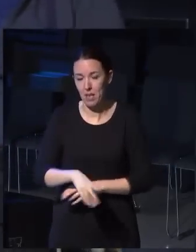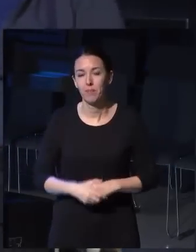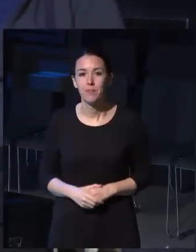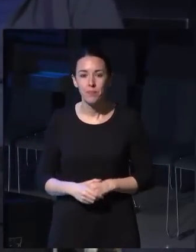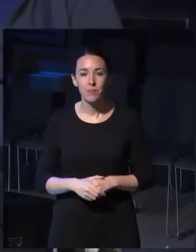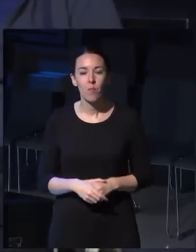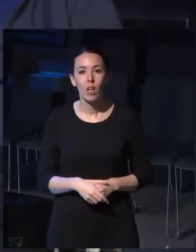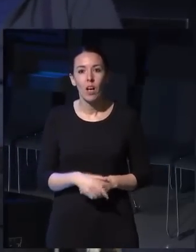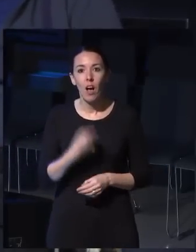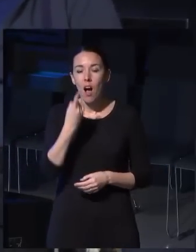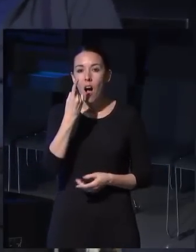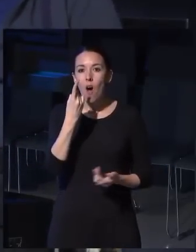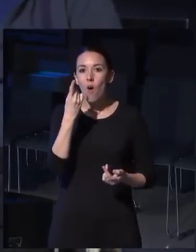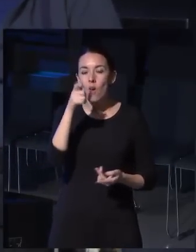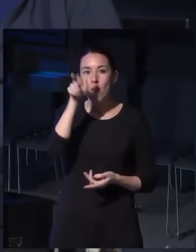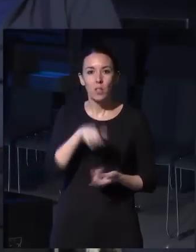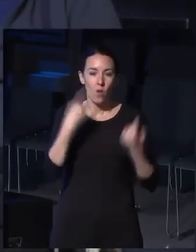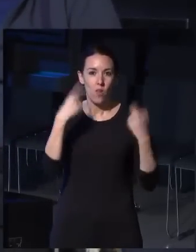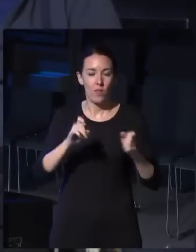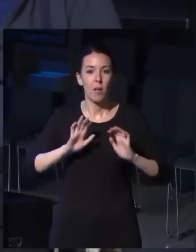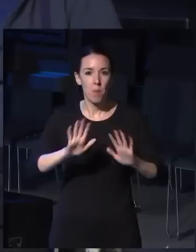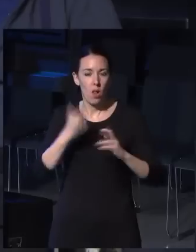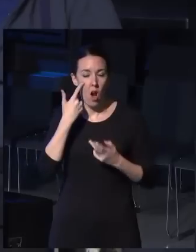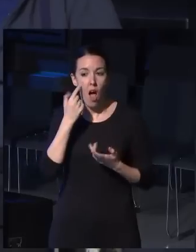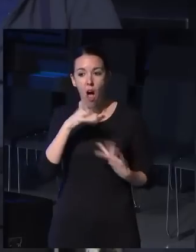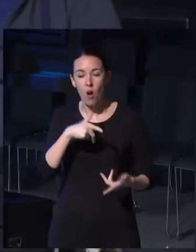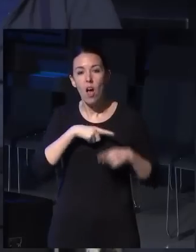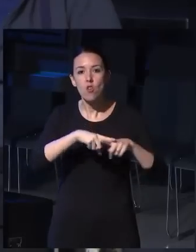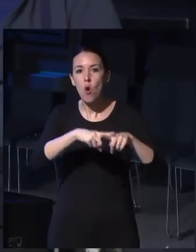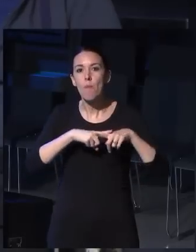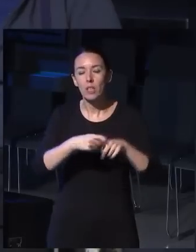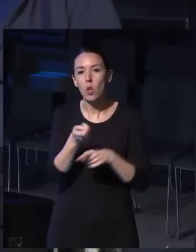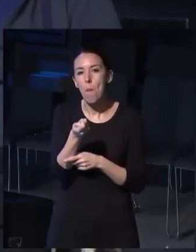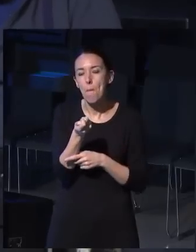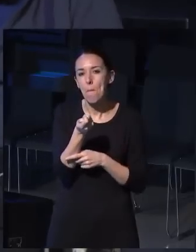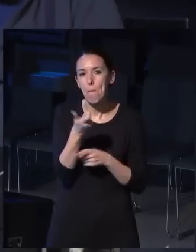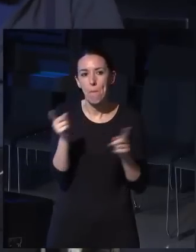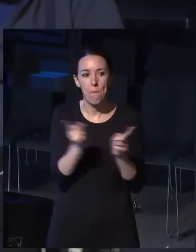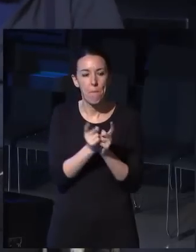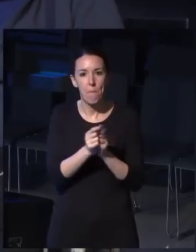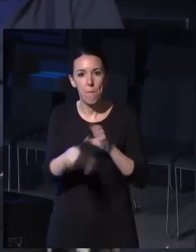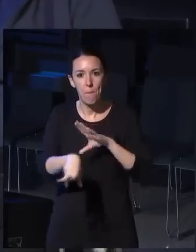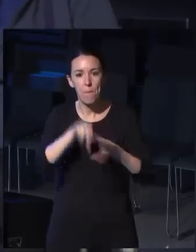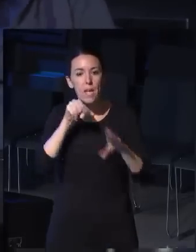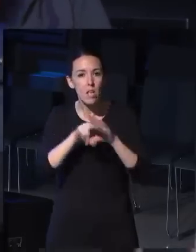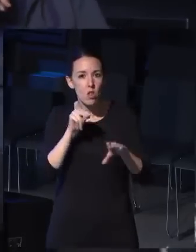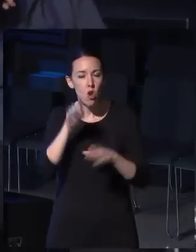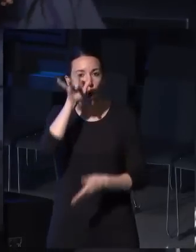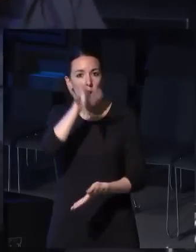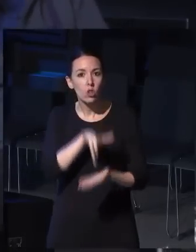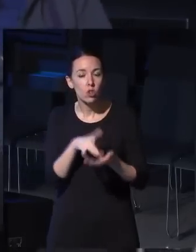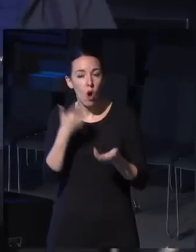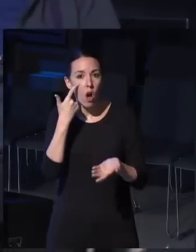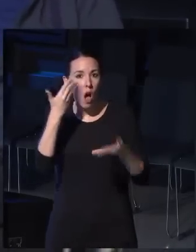Bueno, hay alguien que no necesitaba empujador. Vamos a compartir ahora mismo un pequeño vídeo que acaba de